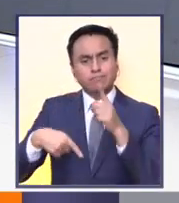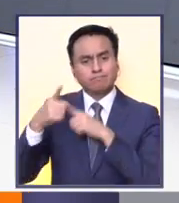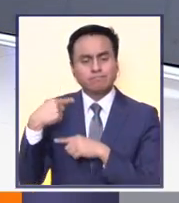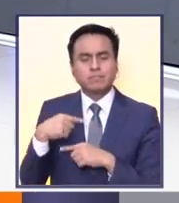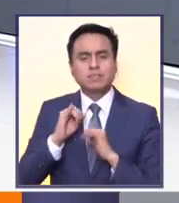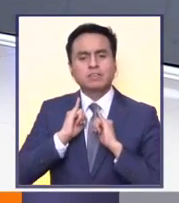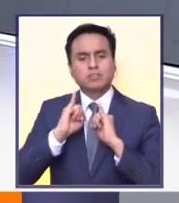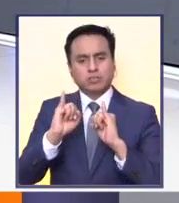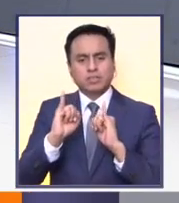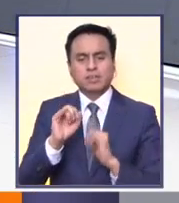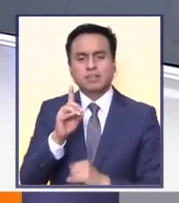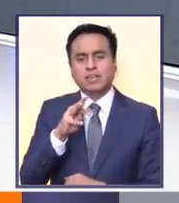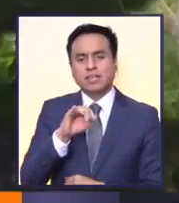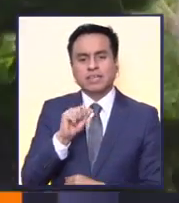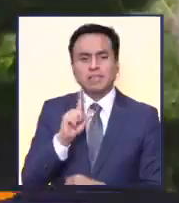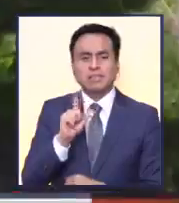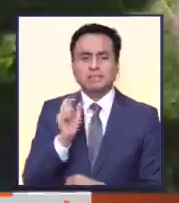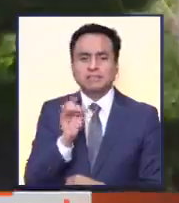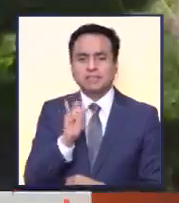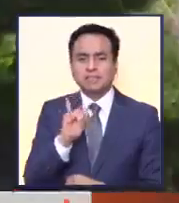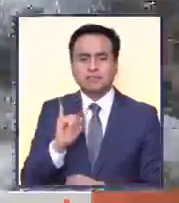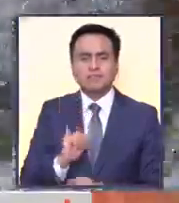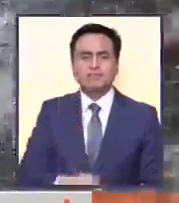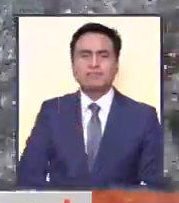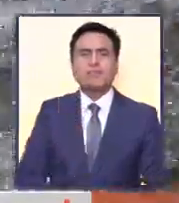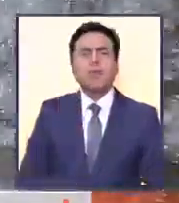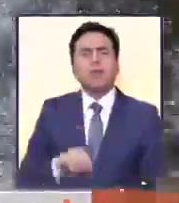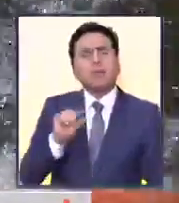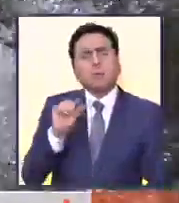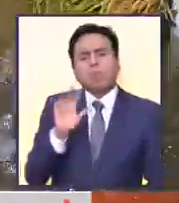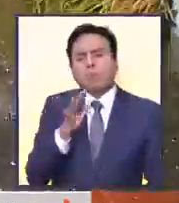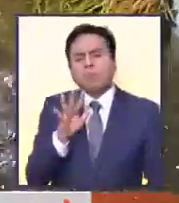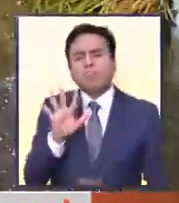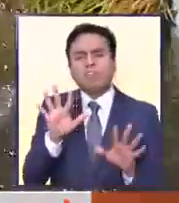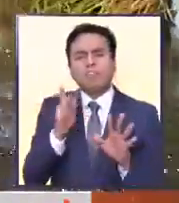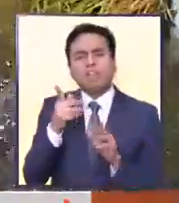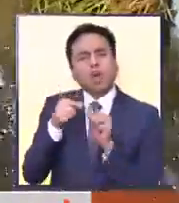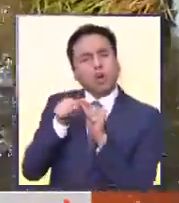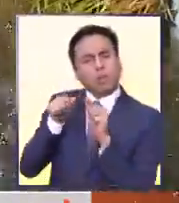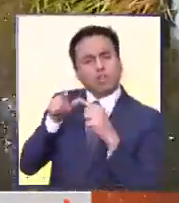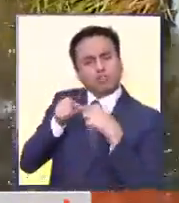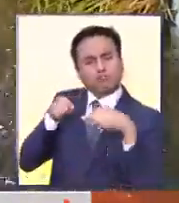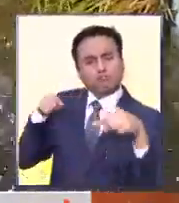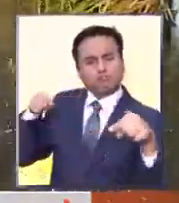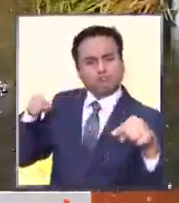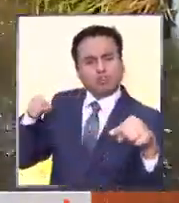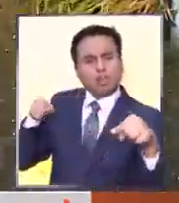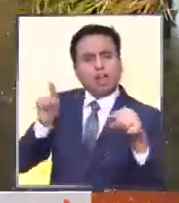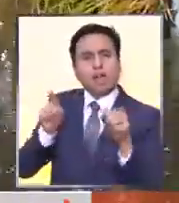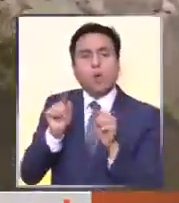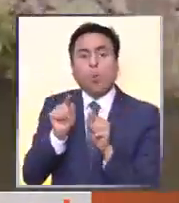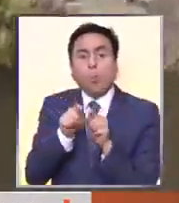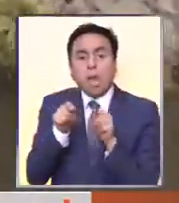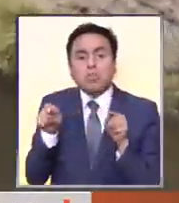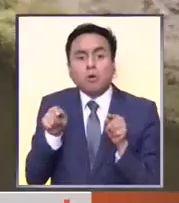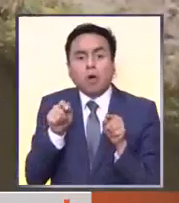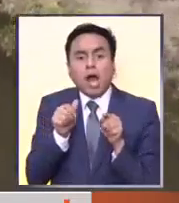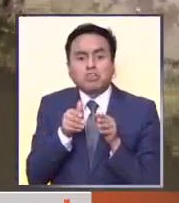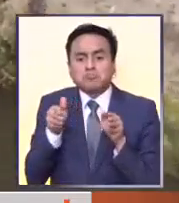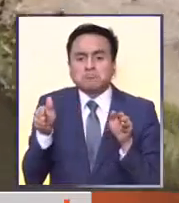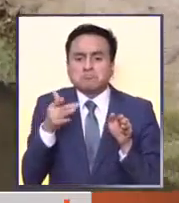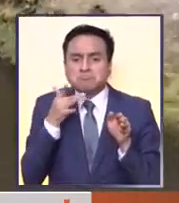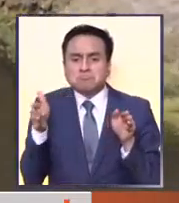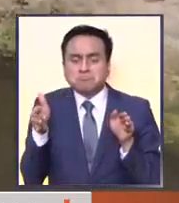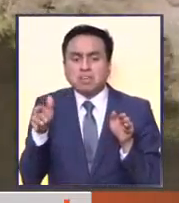siguiente nota de Daniel Tears. Tiene poco más de 10 kilómetros de longitud y apenas un metro de ancho, pero ha